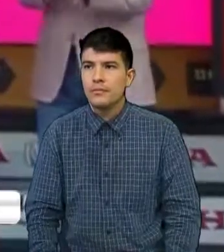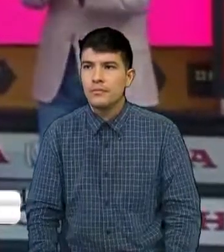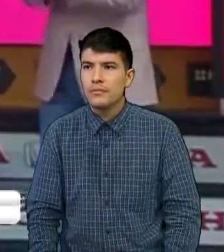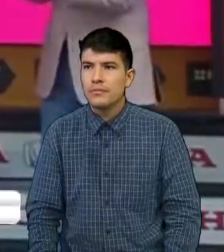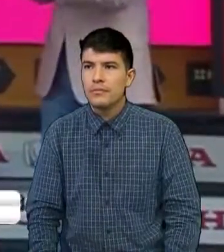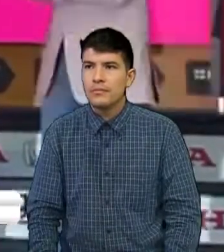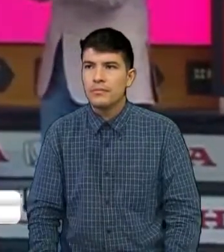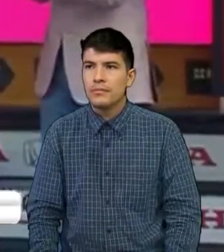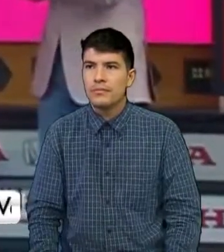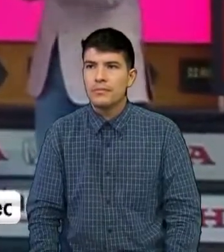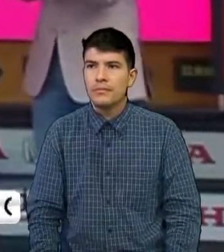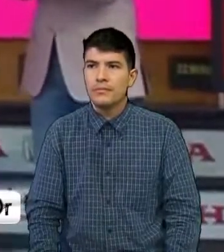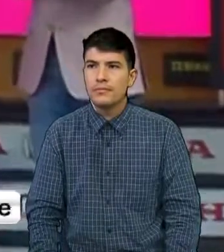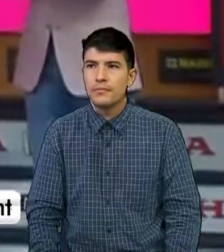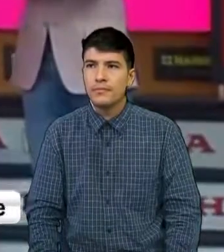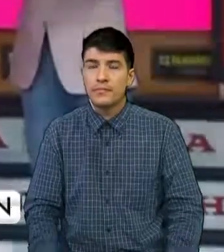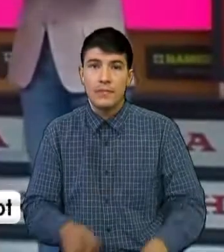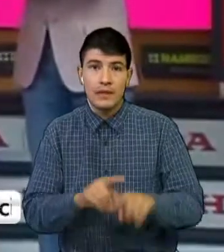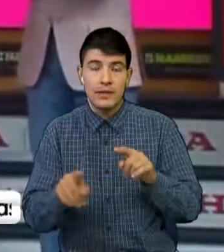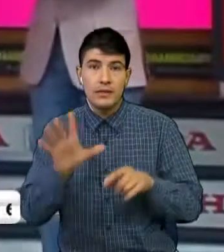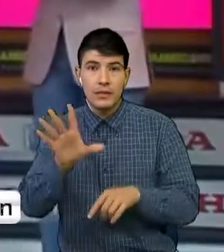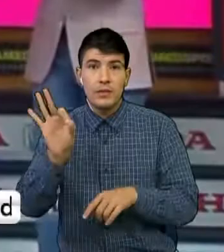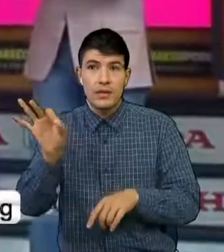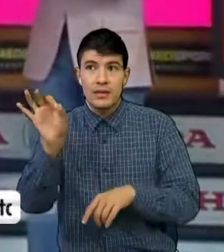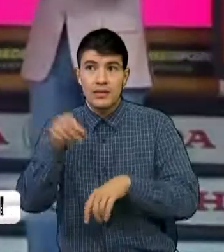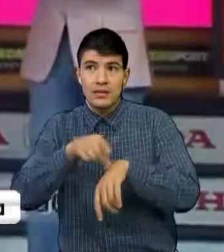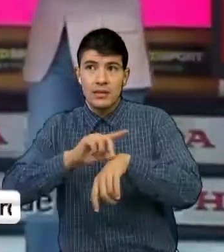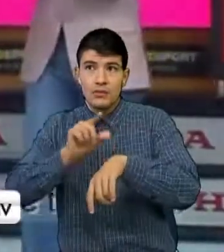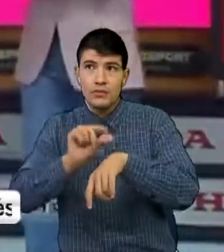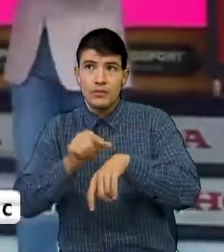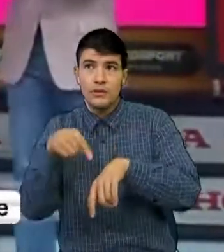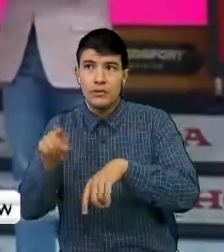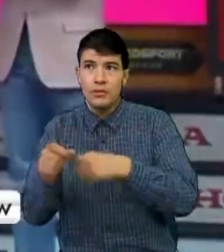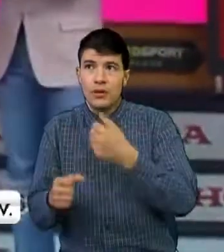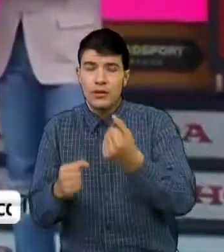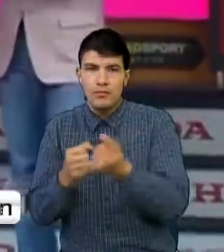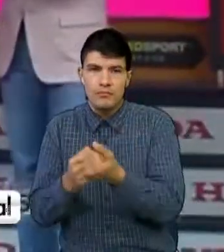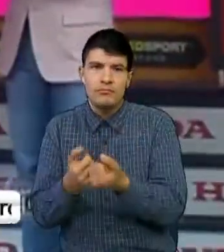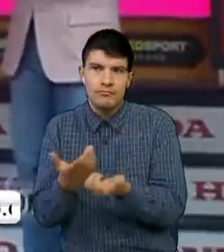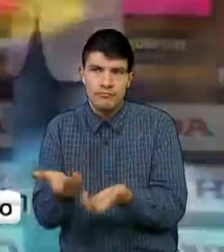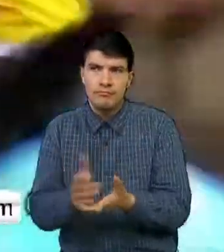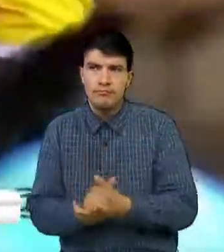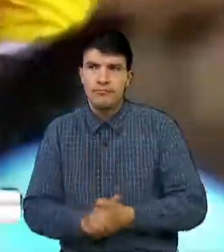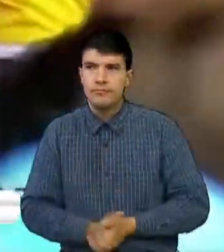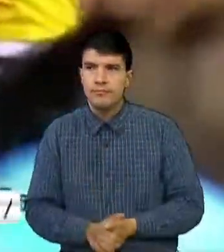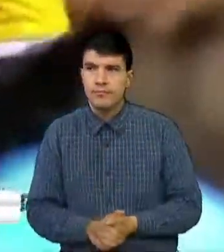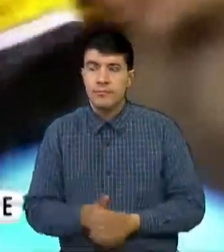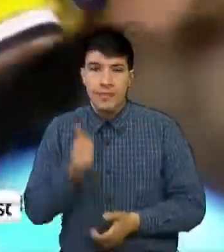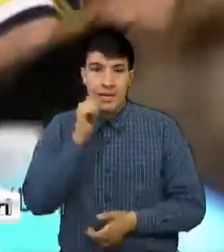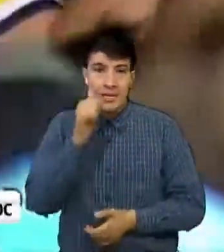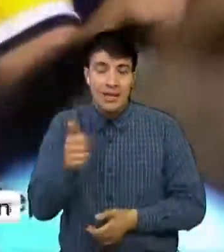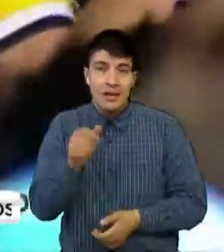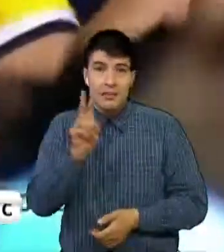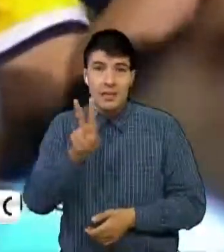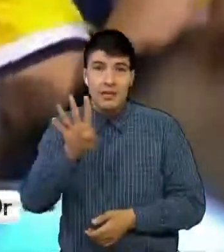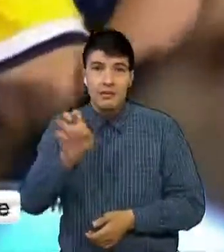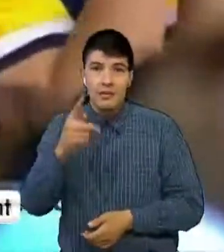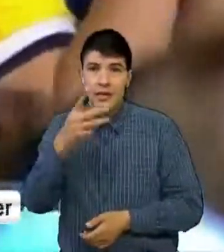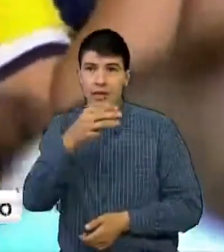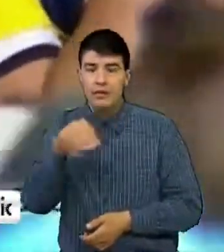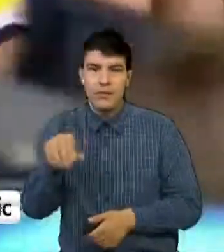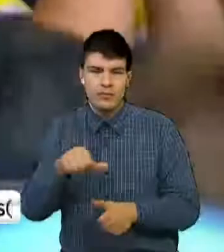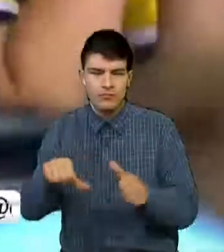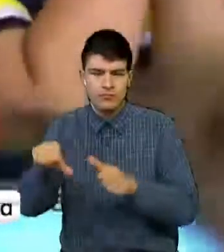la diferencia de 53 segundos le tomó a nairo quintana tomó la principal rival de mañana en la contrarreloj de 29 kilómetros de